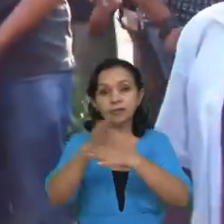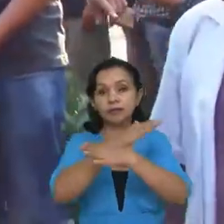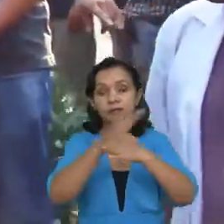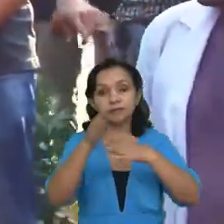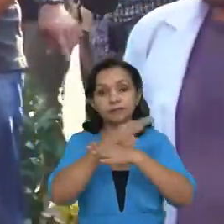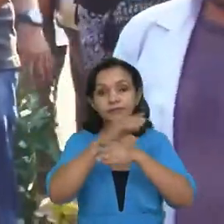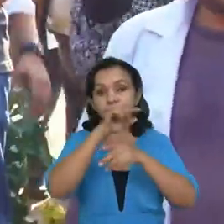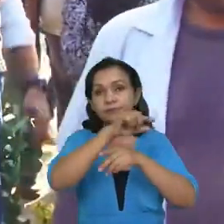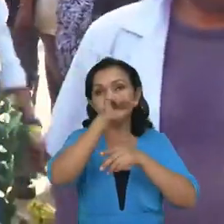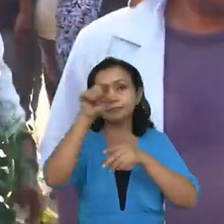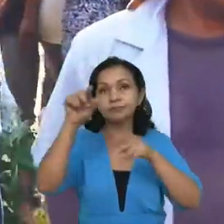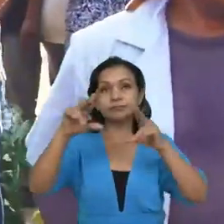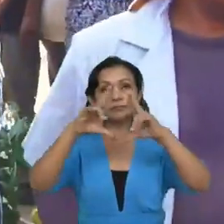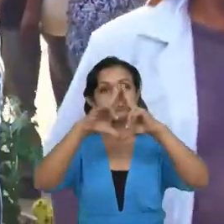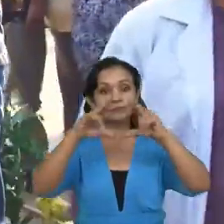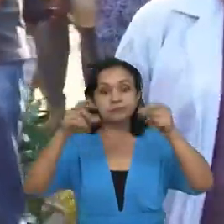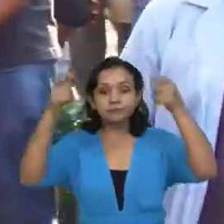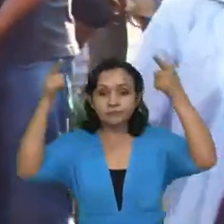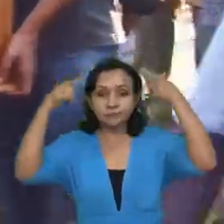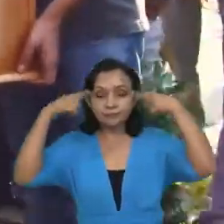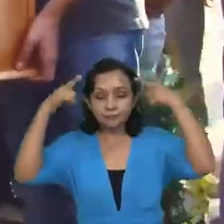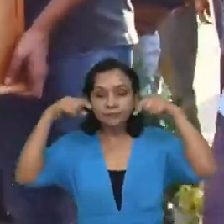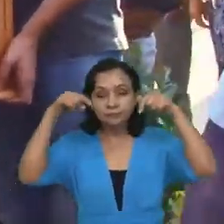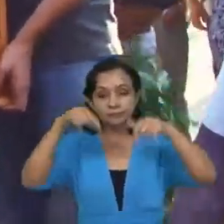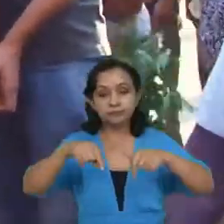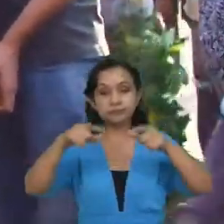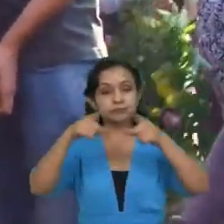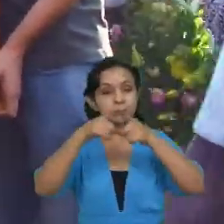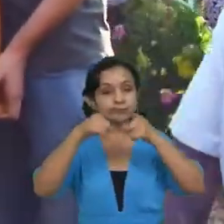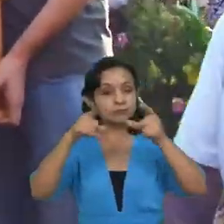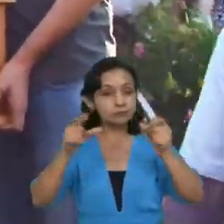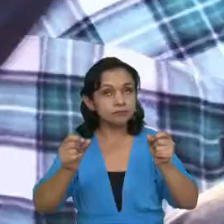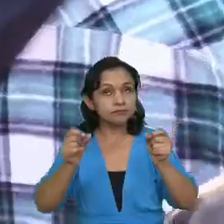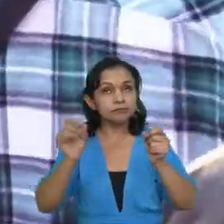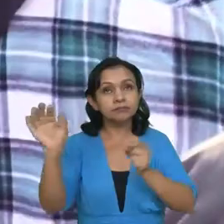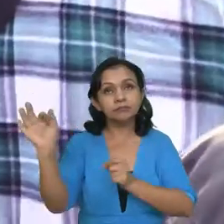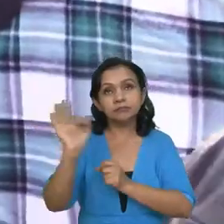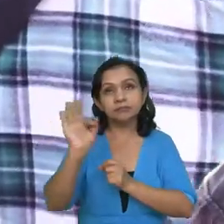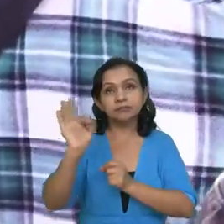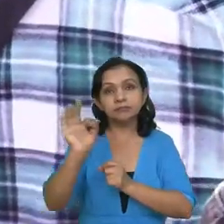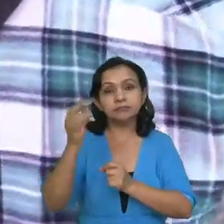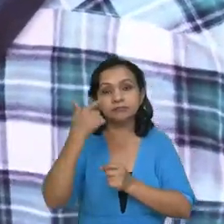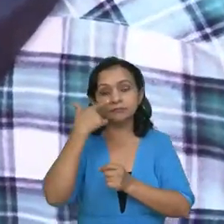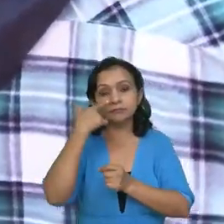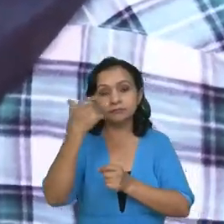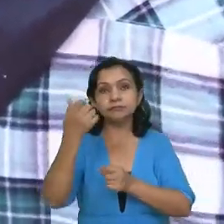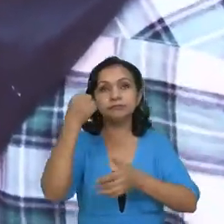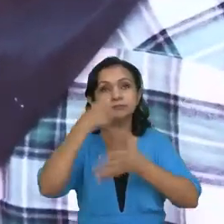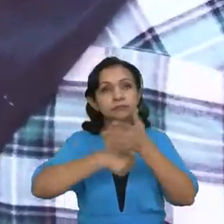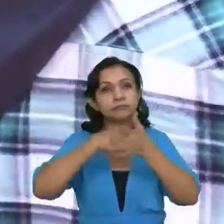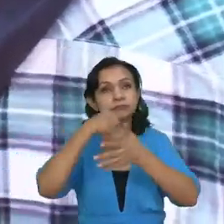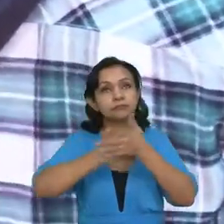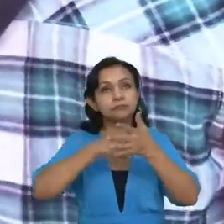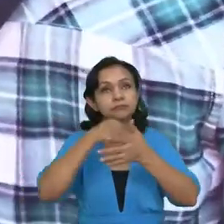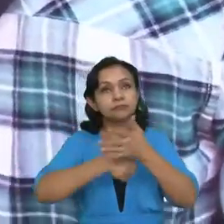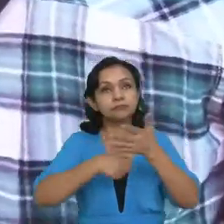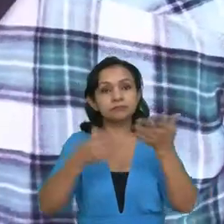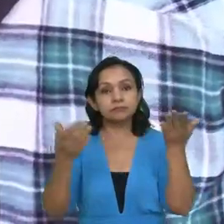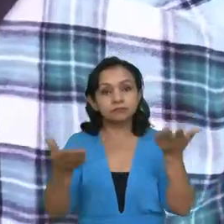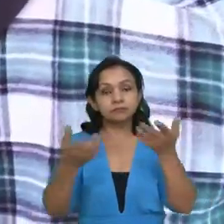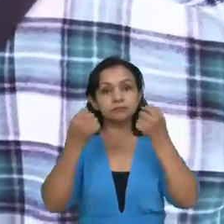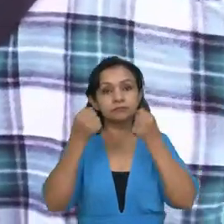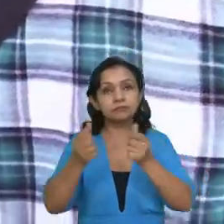puntos de nicaragua en más allá y ahora en la capital y de esta manera se reconoce la lucha que él